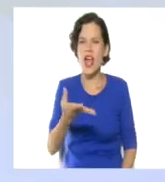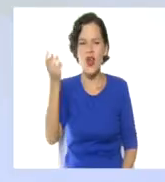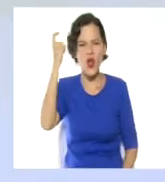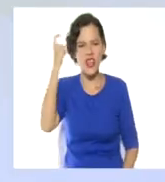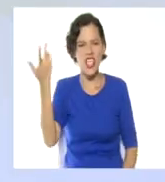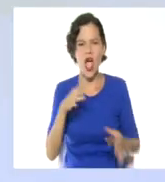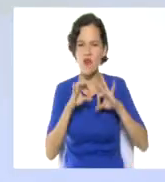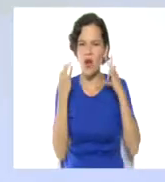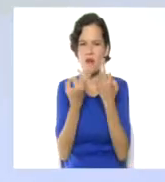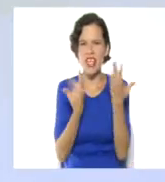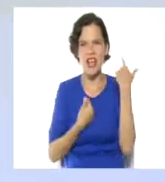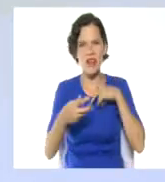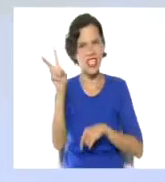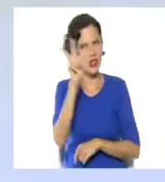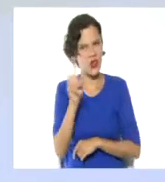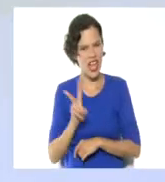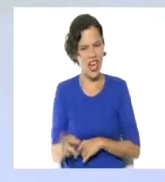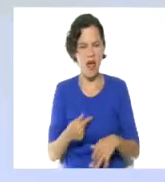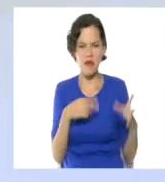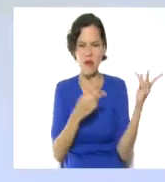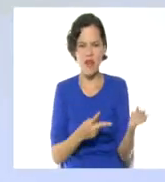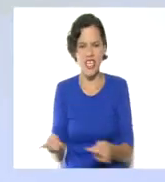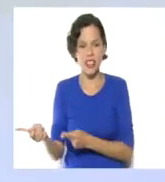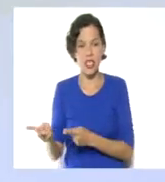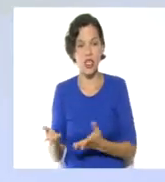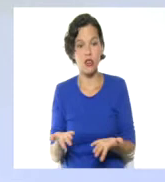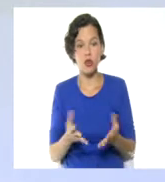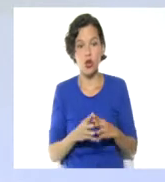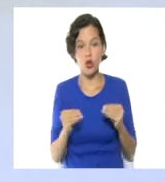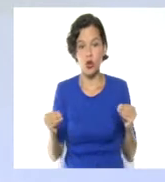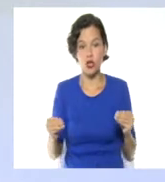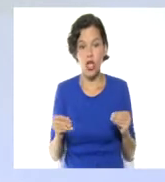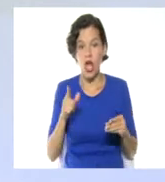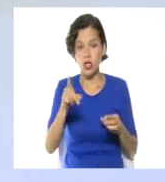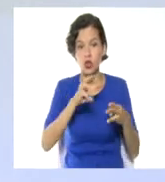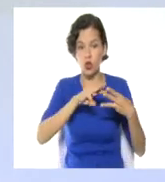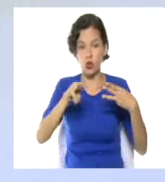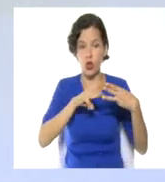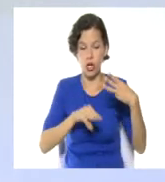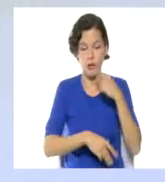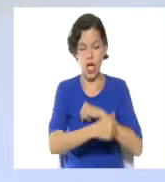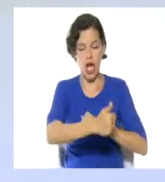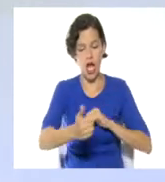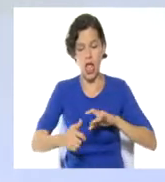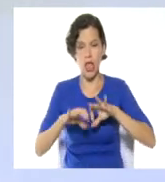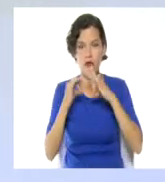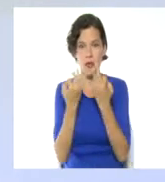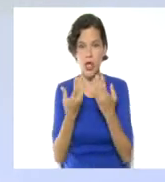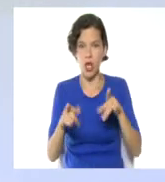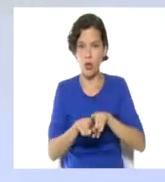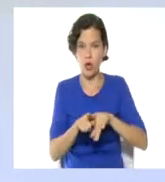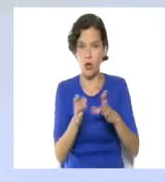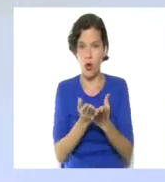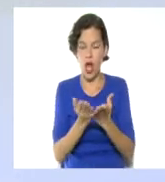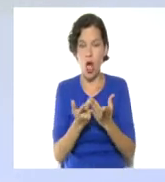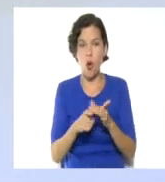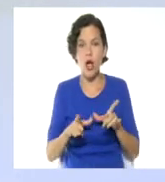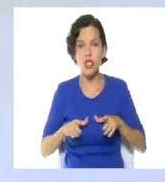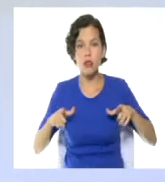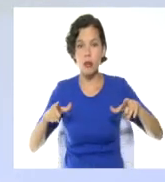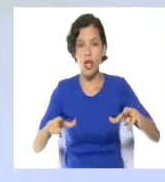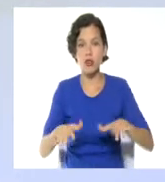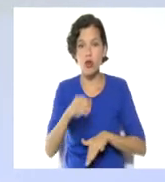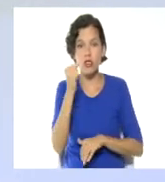buenos días, familia venezolana. Bienvenidos y bienvenidas a su programa Cada Familia, Una Escuela. Un espacio